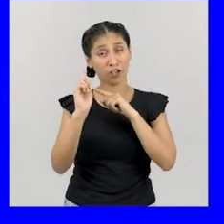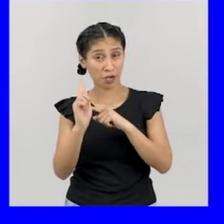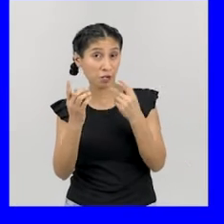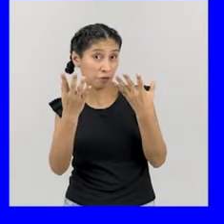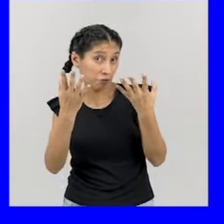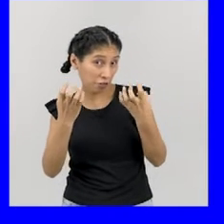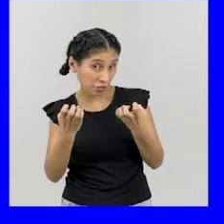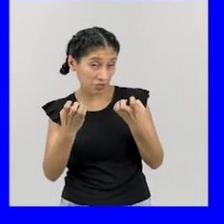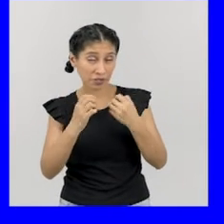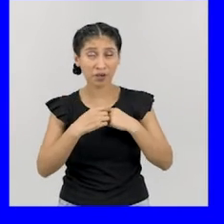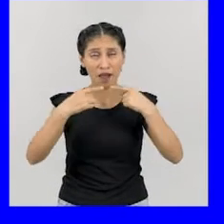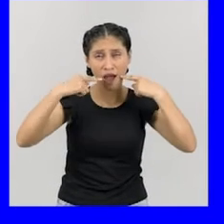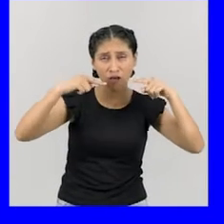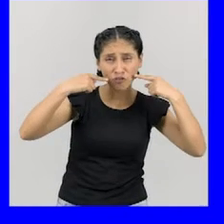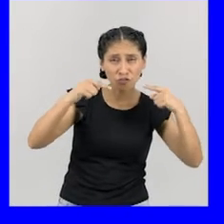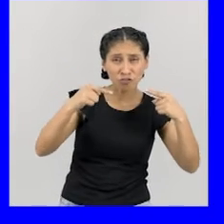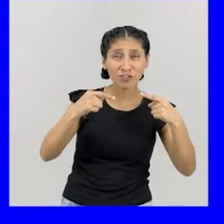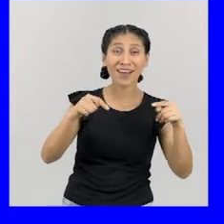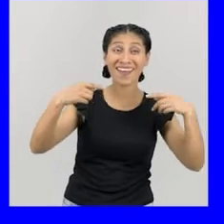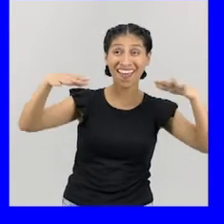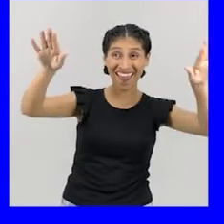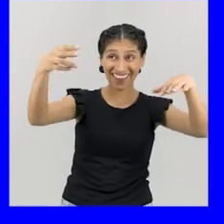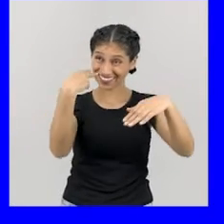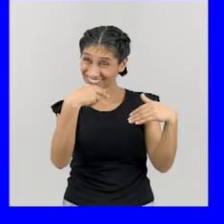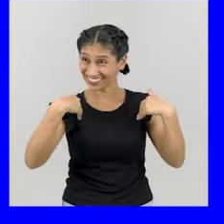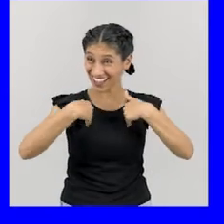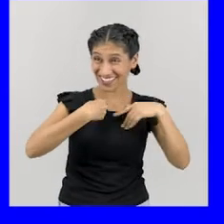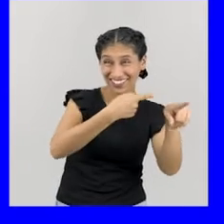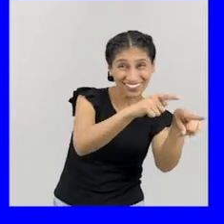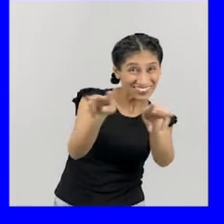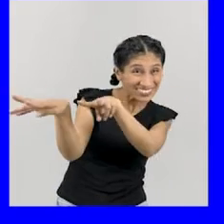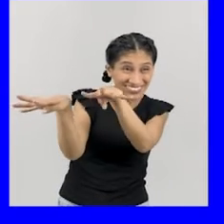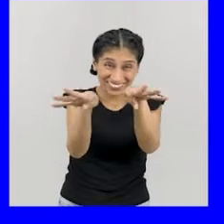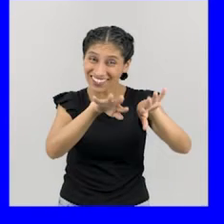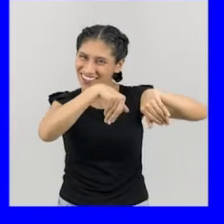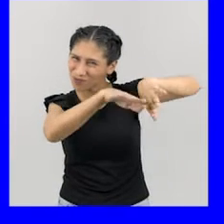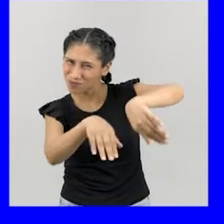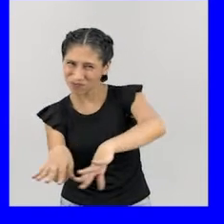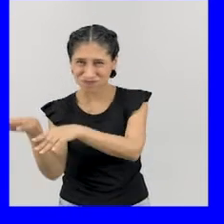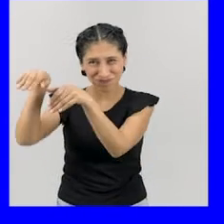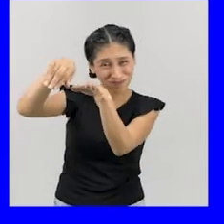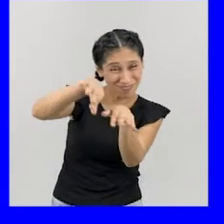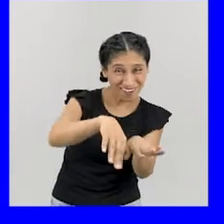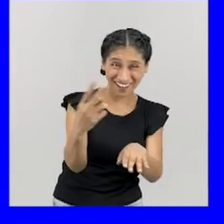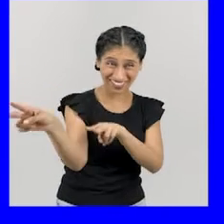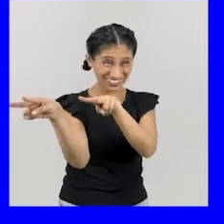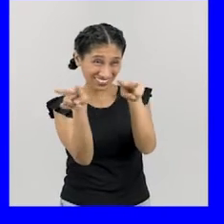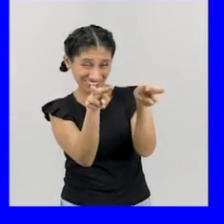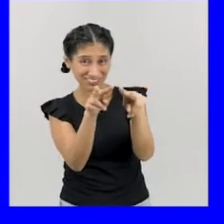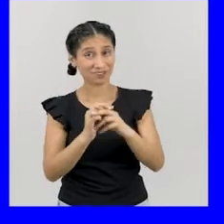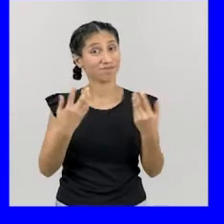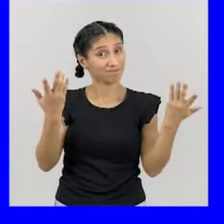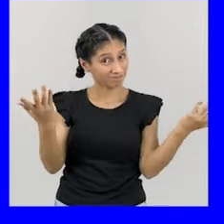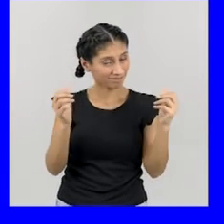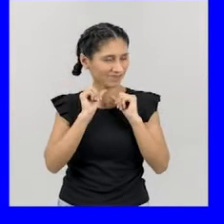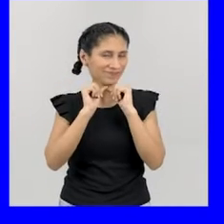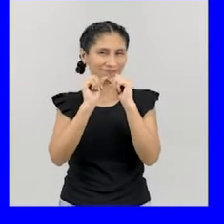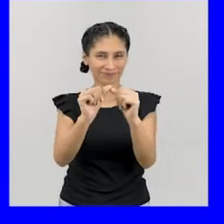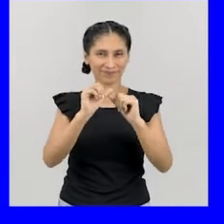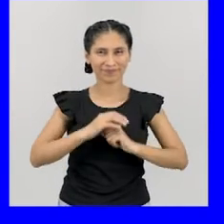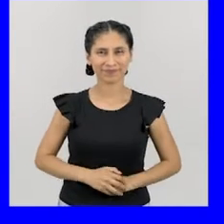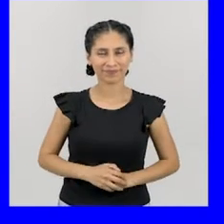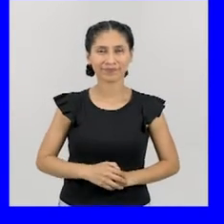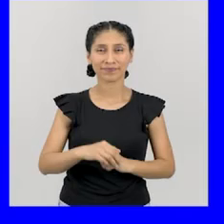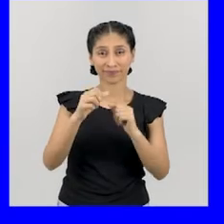grupo de animales están en la ciudad y las playas. Esta alternativa es muy parecida a la anterior.